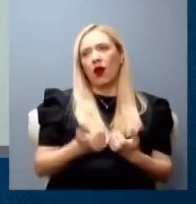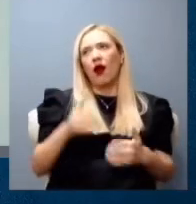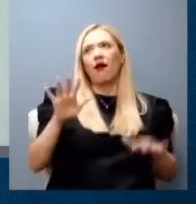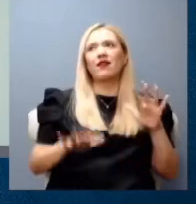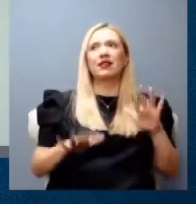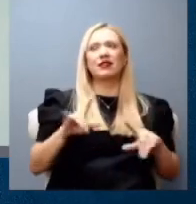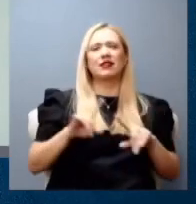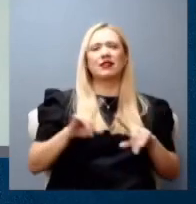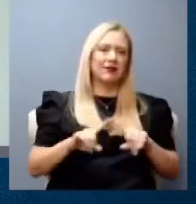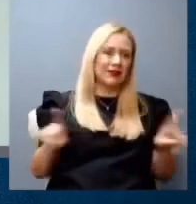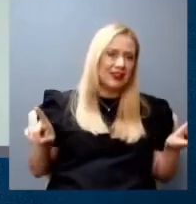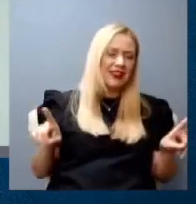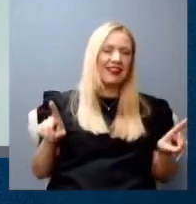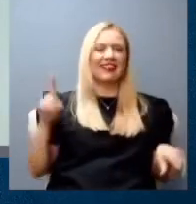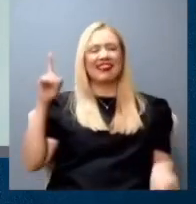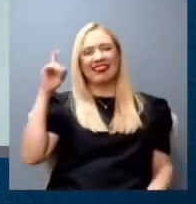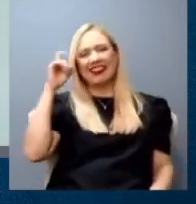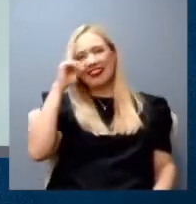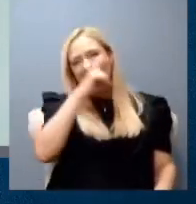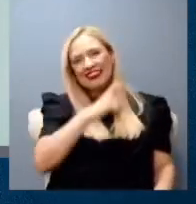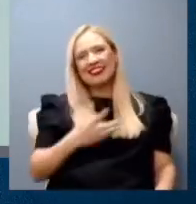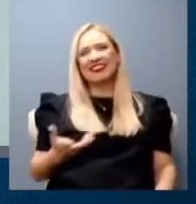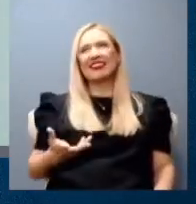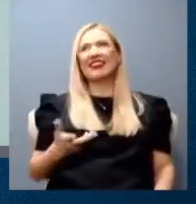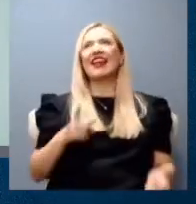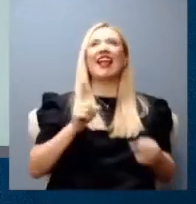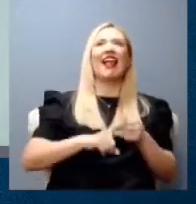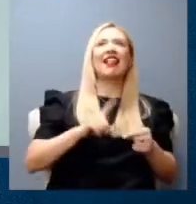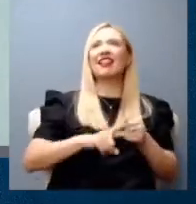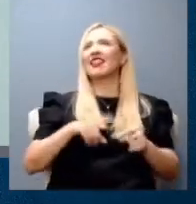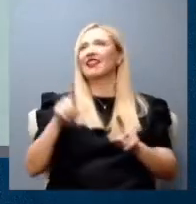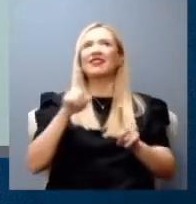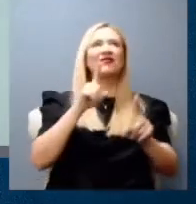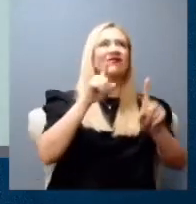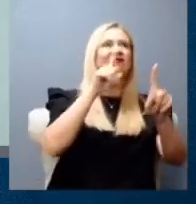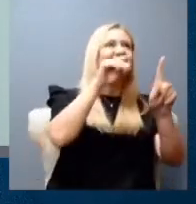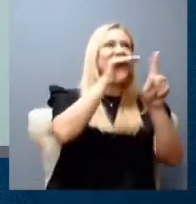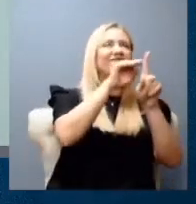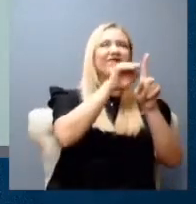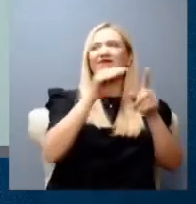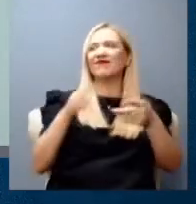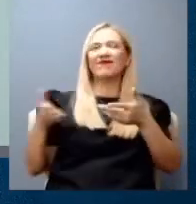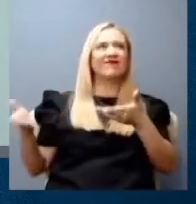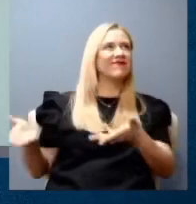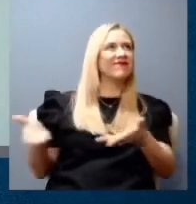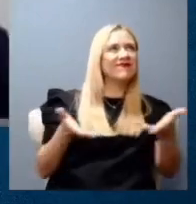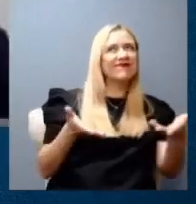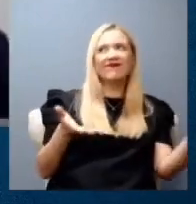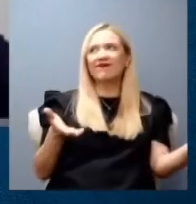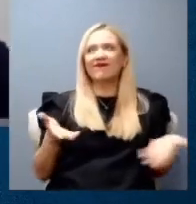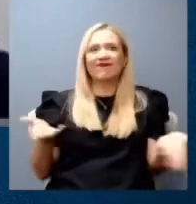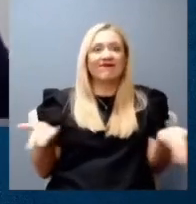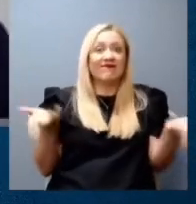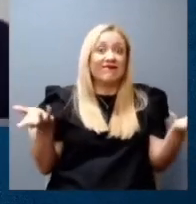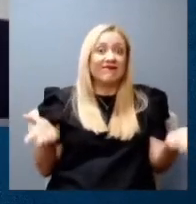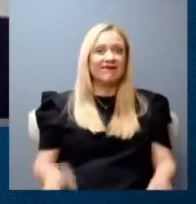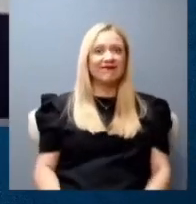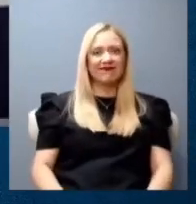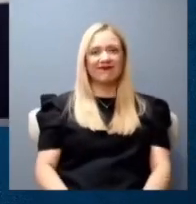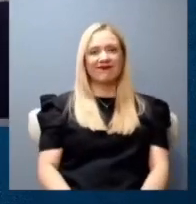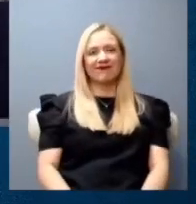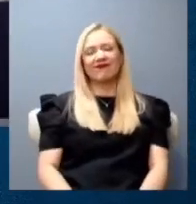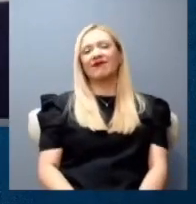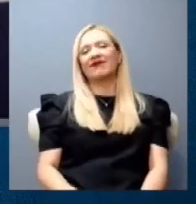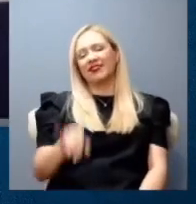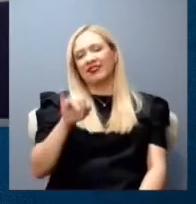porque ¿con quién vas a plantear las partes en este conflicto? Sí, en efecto